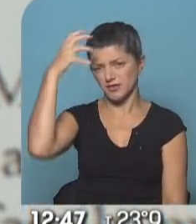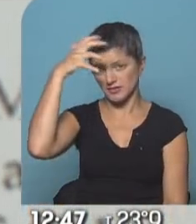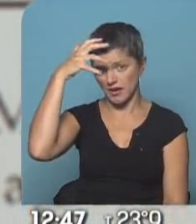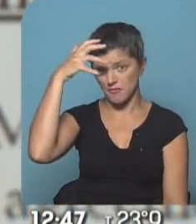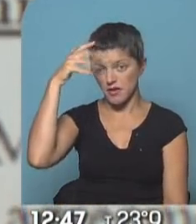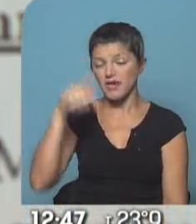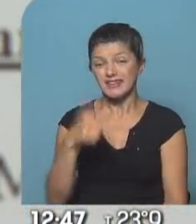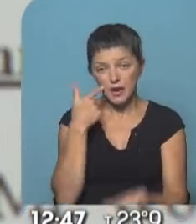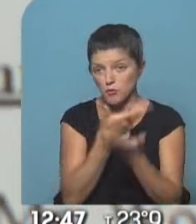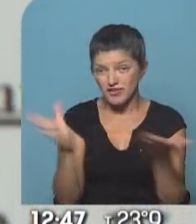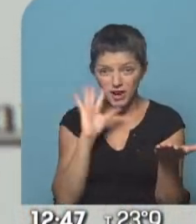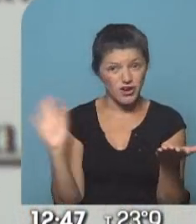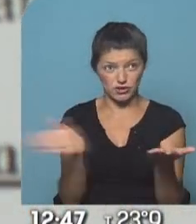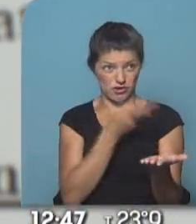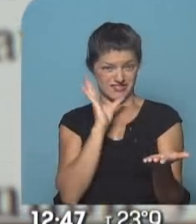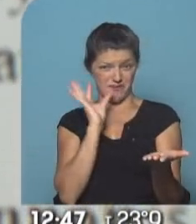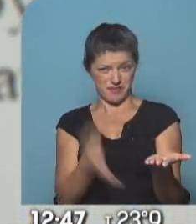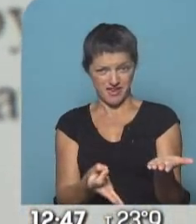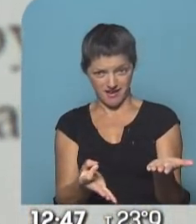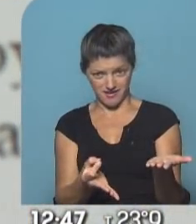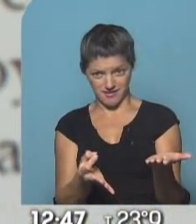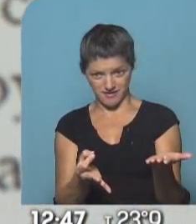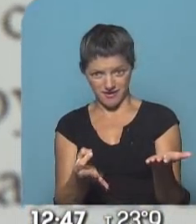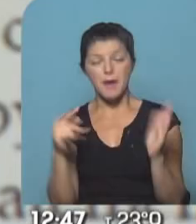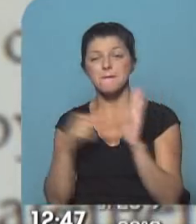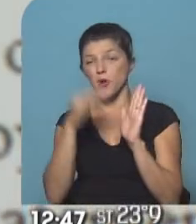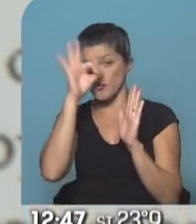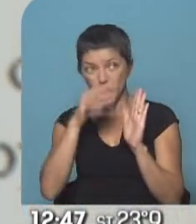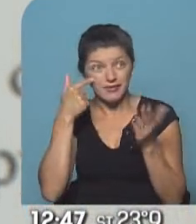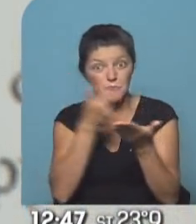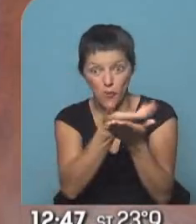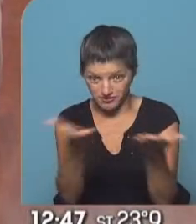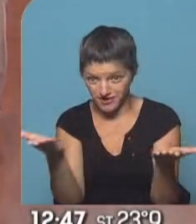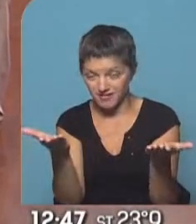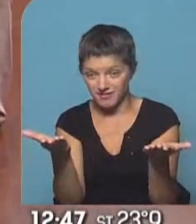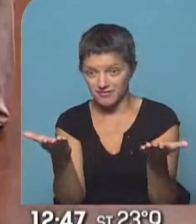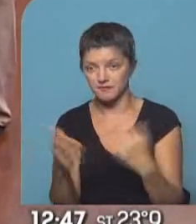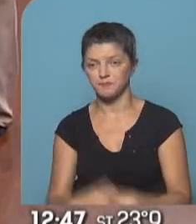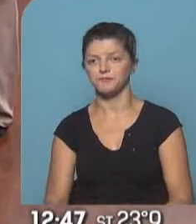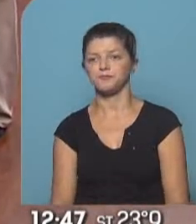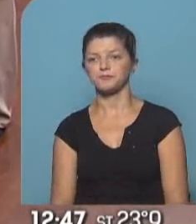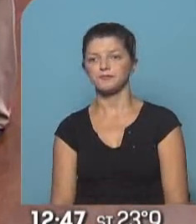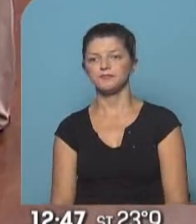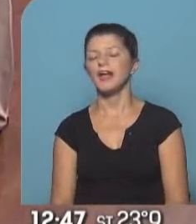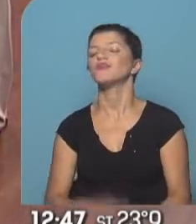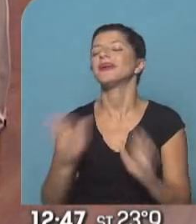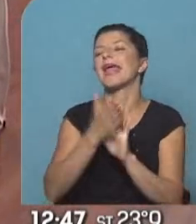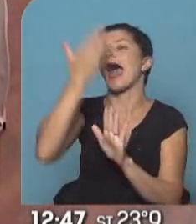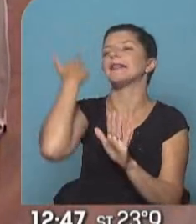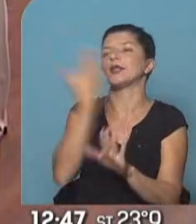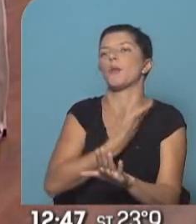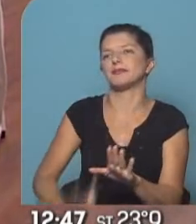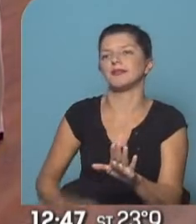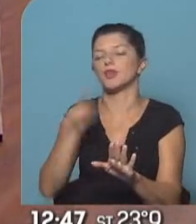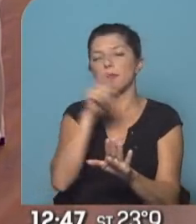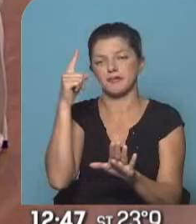en realidad muchos pensaban igual. La diferencia era que no lo hacían tan obsceno como Claro, estamos claro. señalando en este momento. No es que los demás no pensaran determinadas No, pero